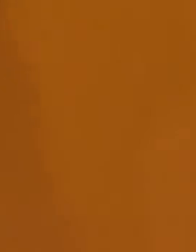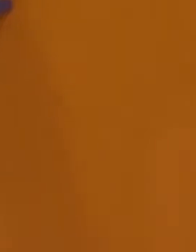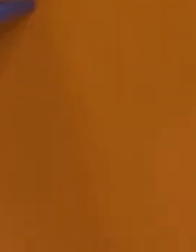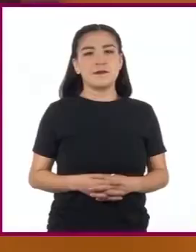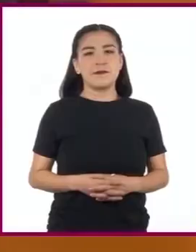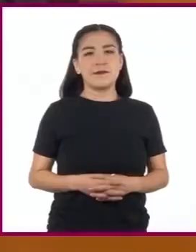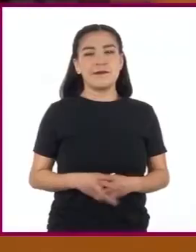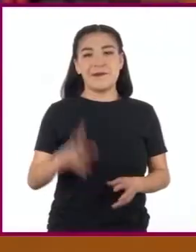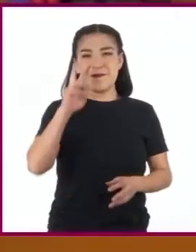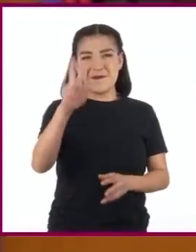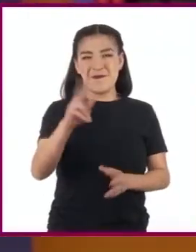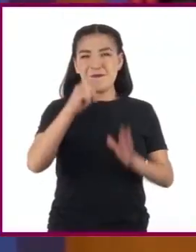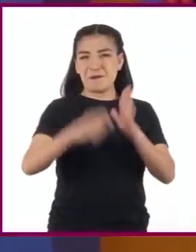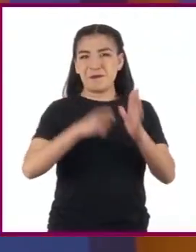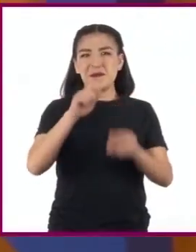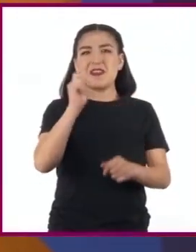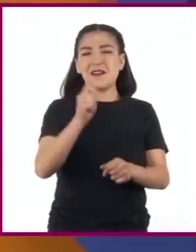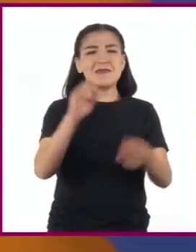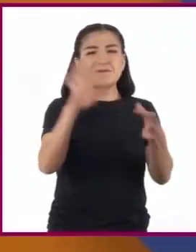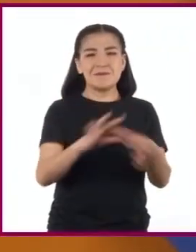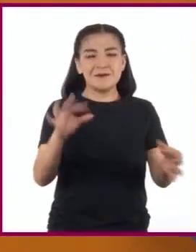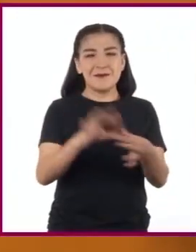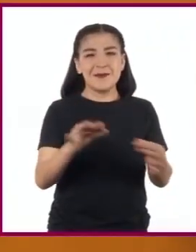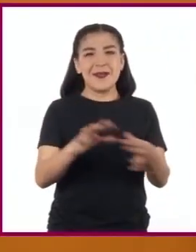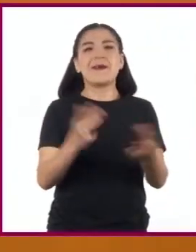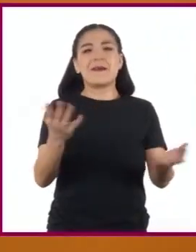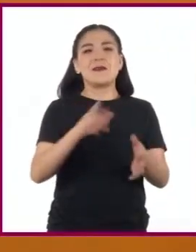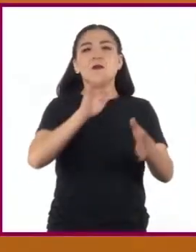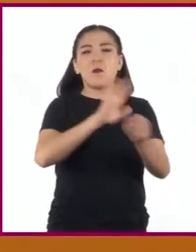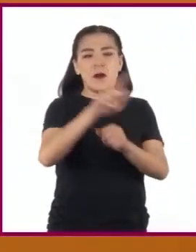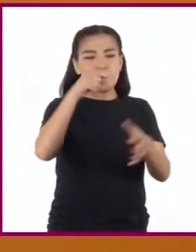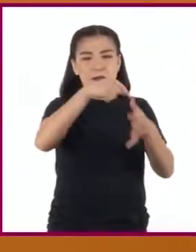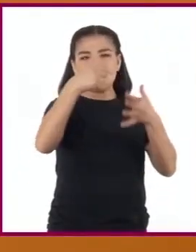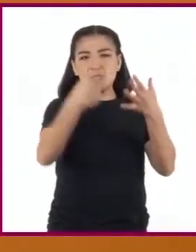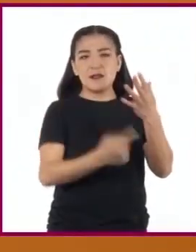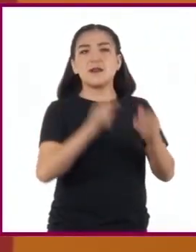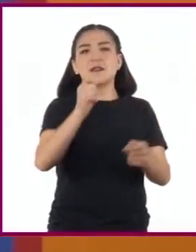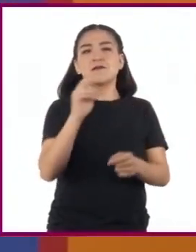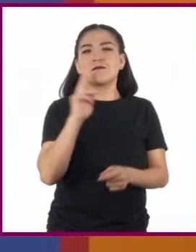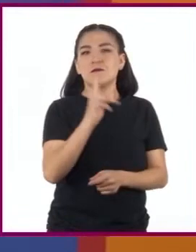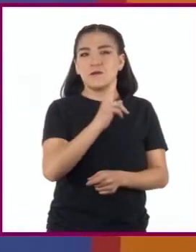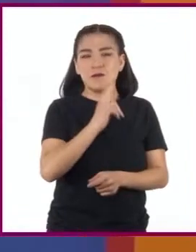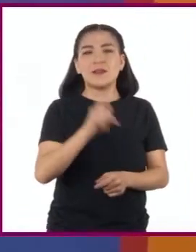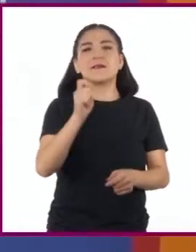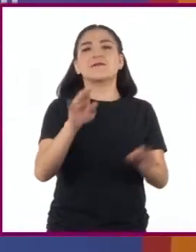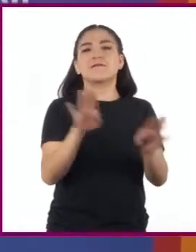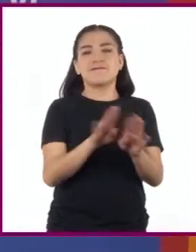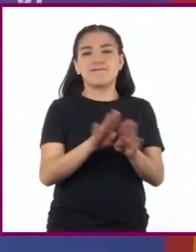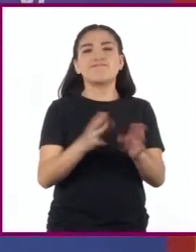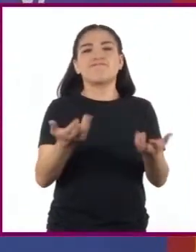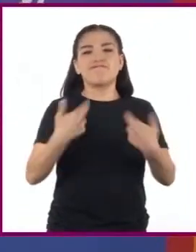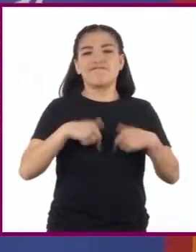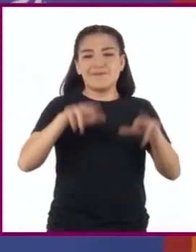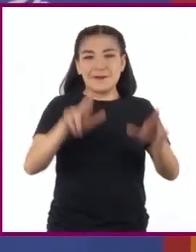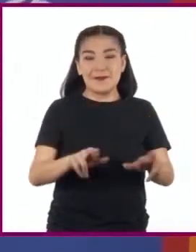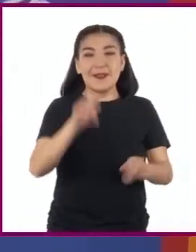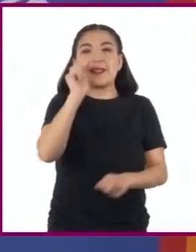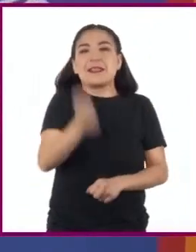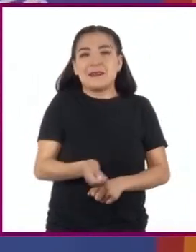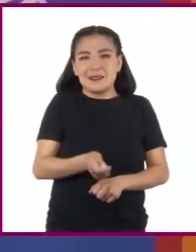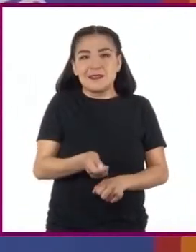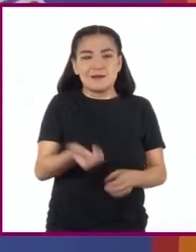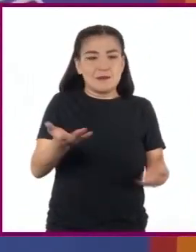En el video se explica que los elementos que integran cualquier hecho noticioso reflejan el hecho,